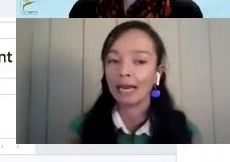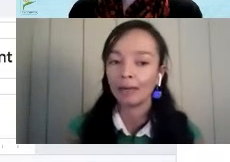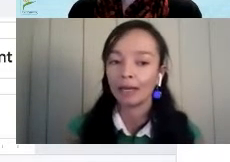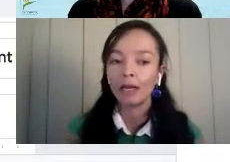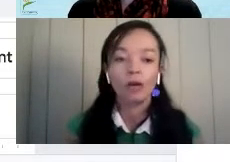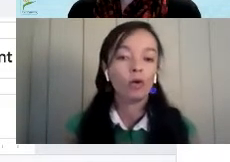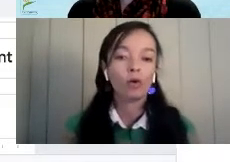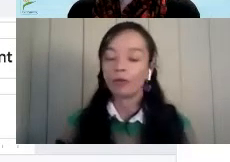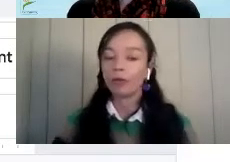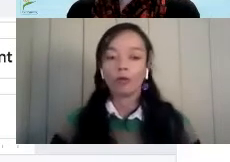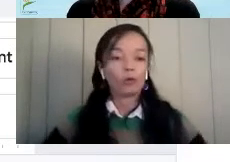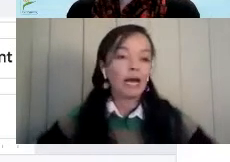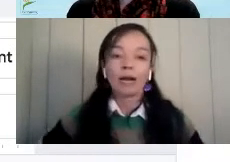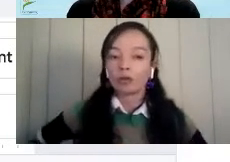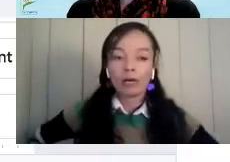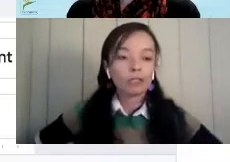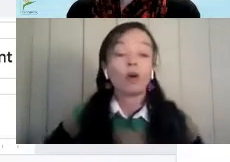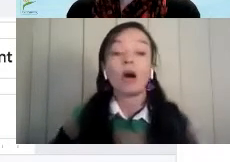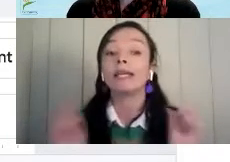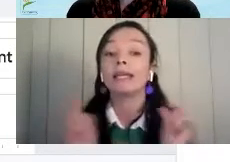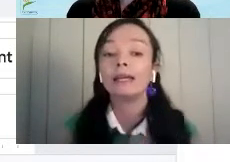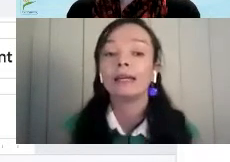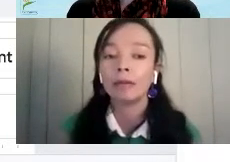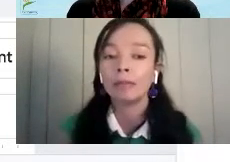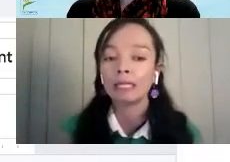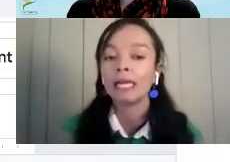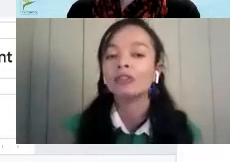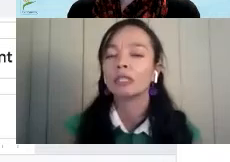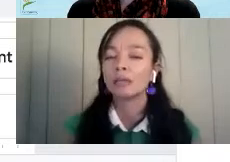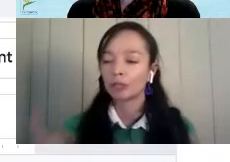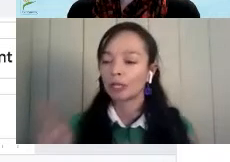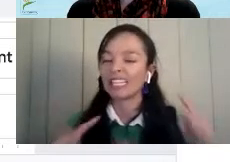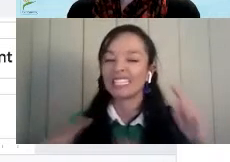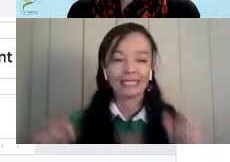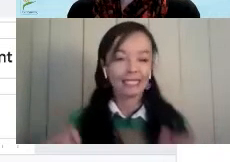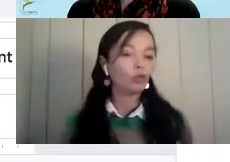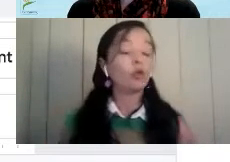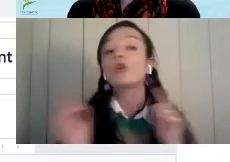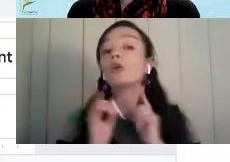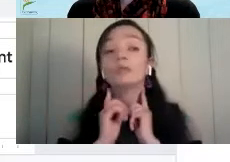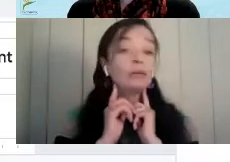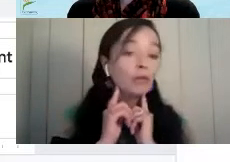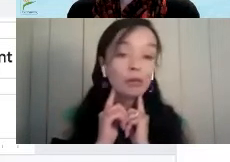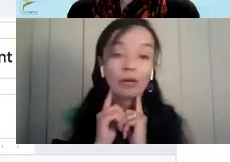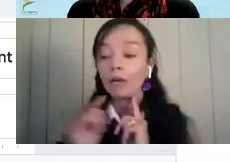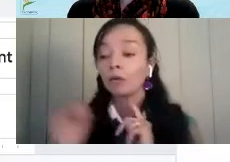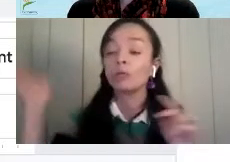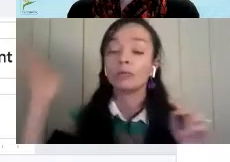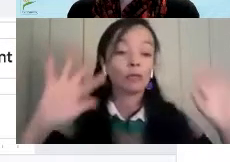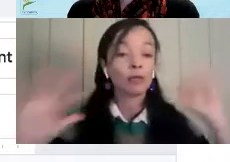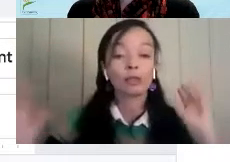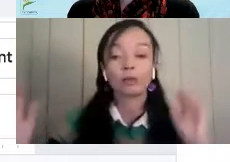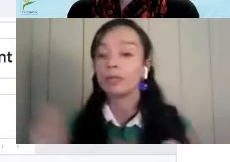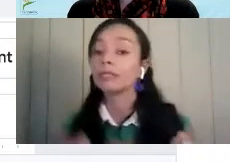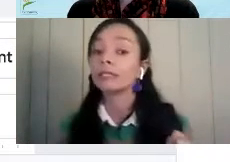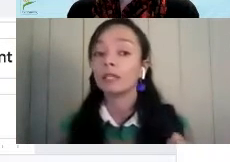Tiene hambre. O cuando haga otro gesto. Ah, quiere que le cambie el pañal. Entonces, tenemos que ver qué está haciendo. Cómo está moviendo la mano. Cómo